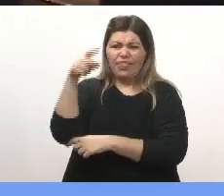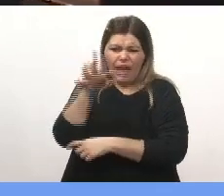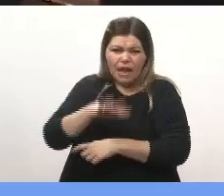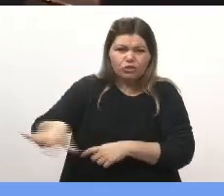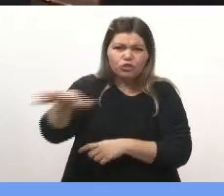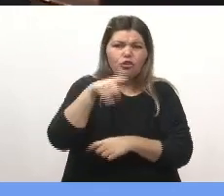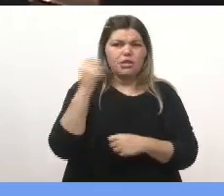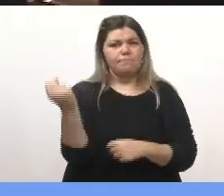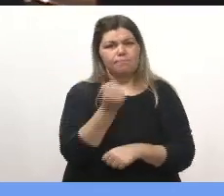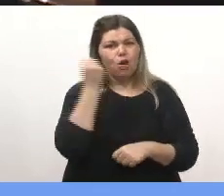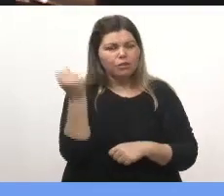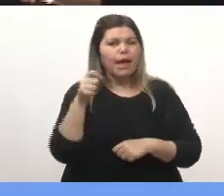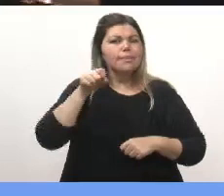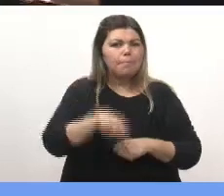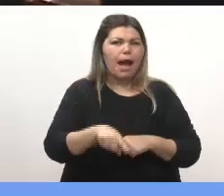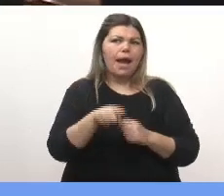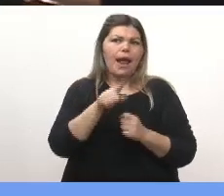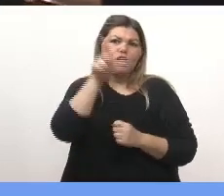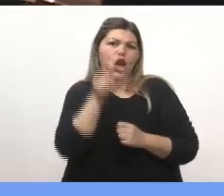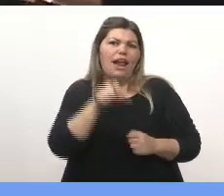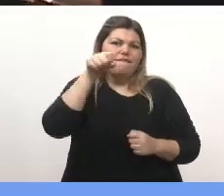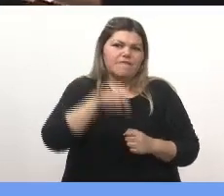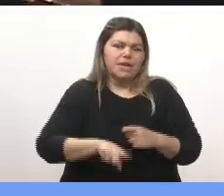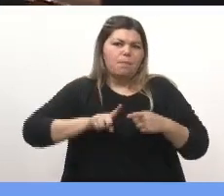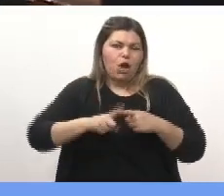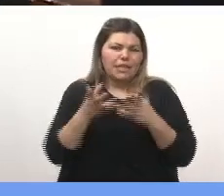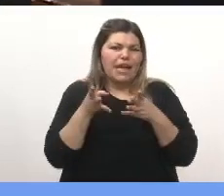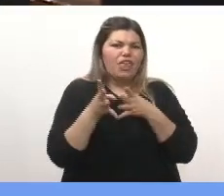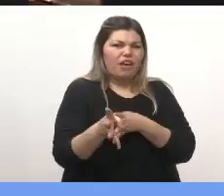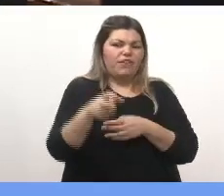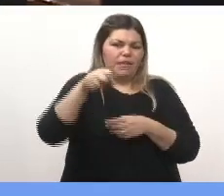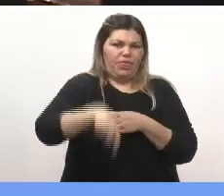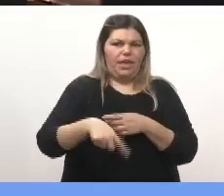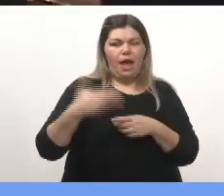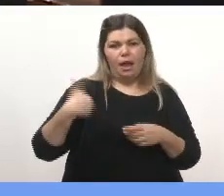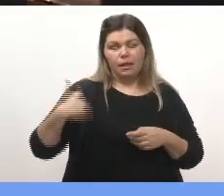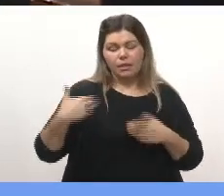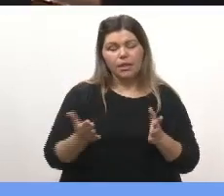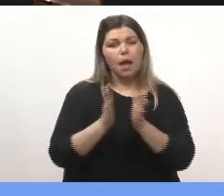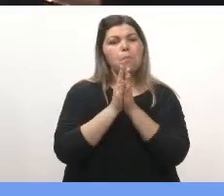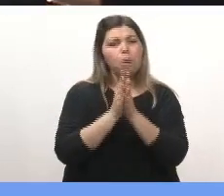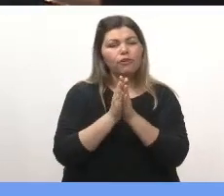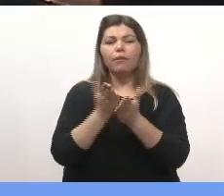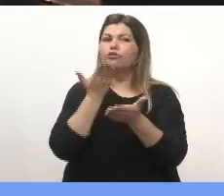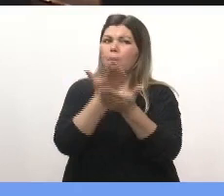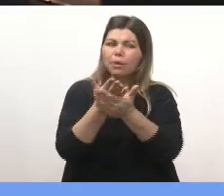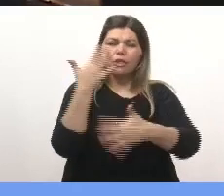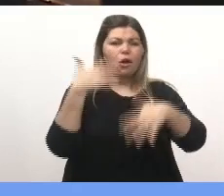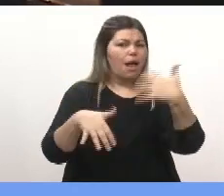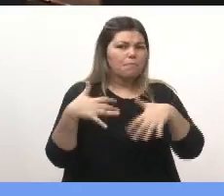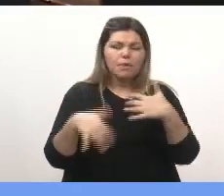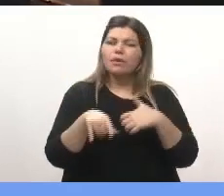tan importante para la geopolítica y la defensa de nuestro país. Así que, por favor, solicitaría que lo antes posible